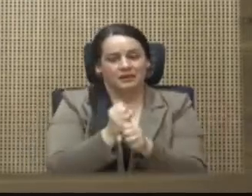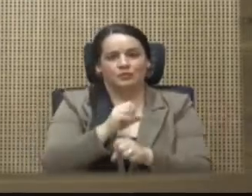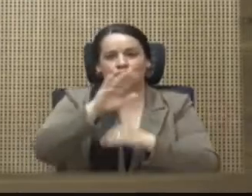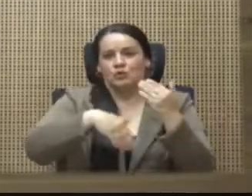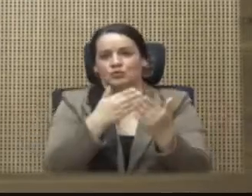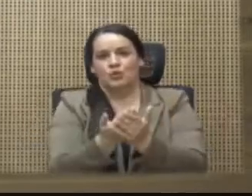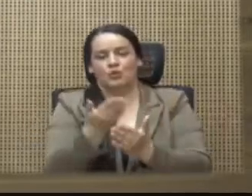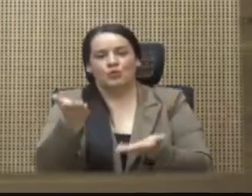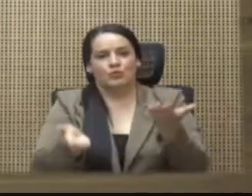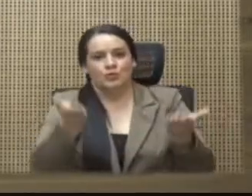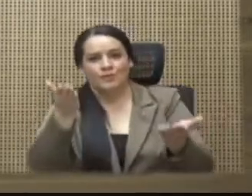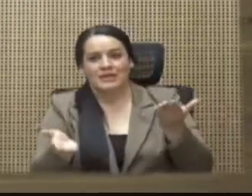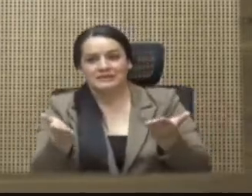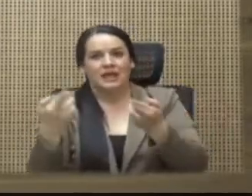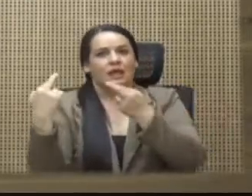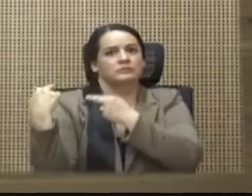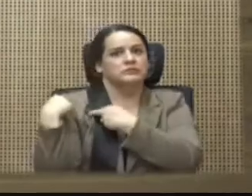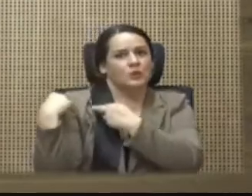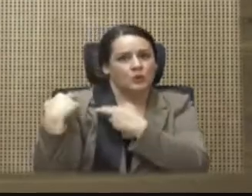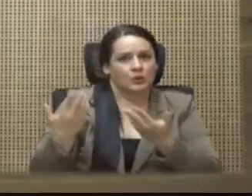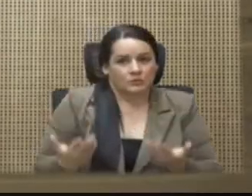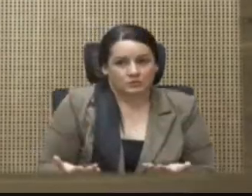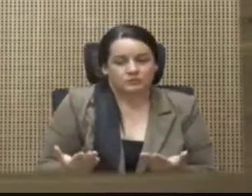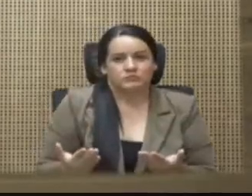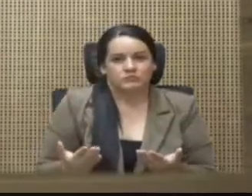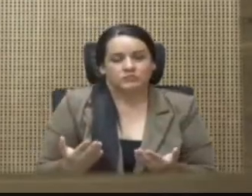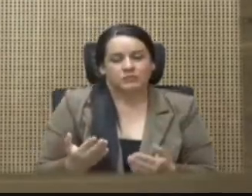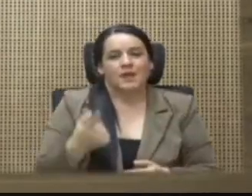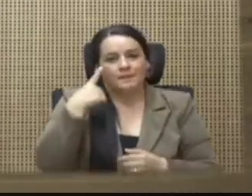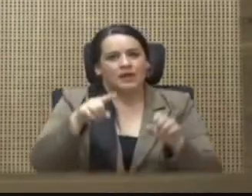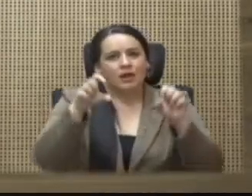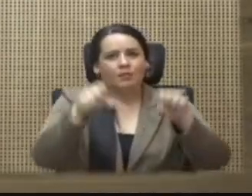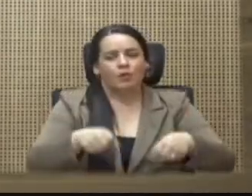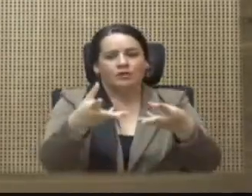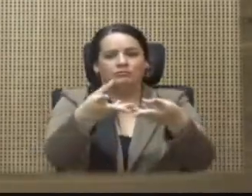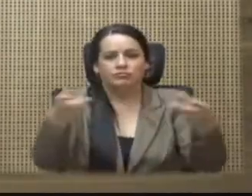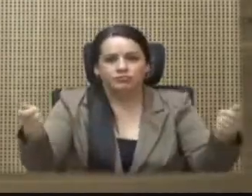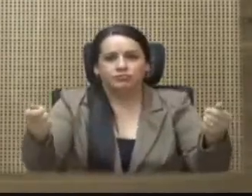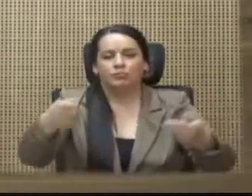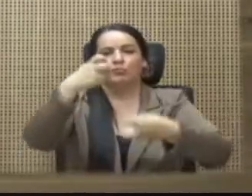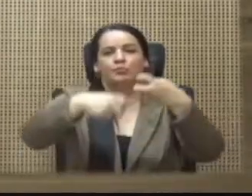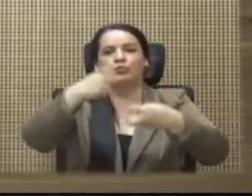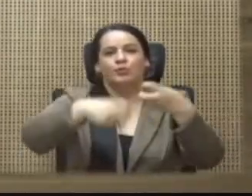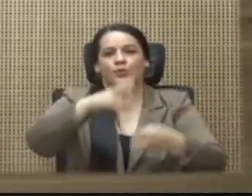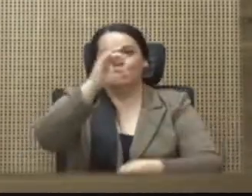correspondan para resolver los problemas que Costa Rica tiene. Muchas gracias.